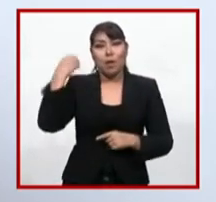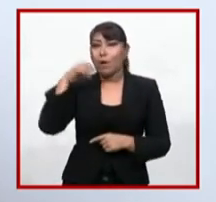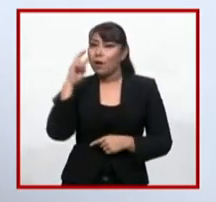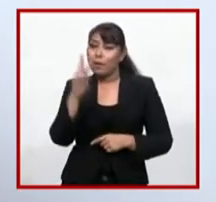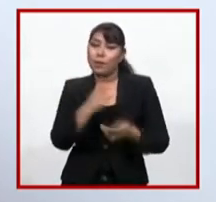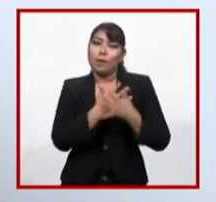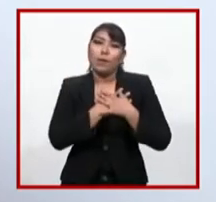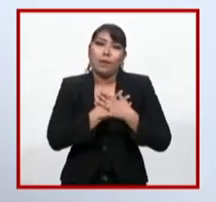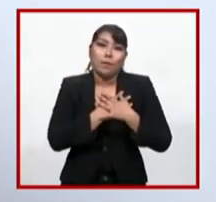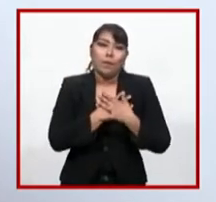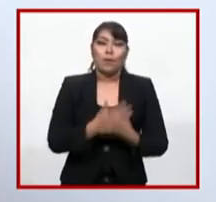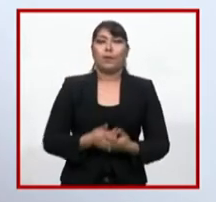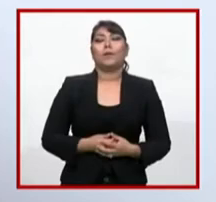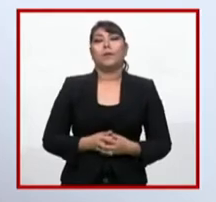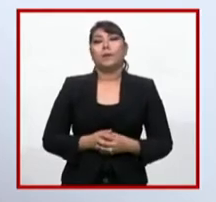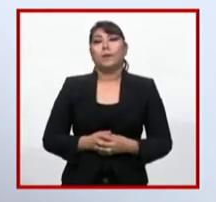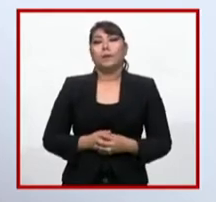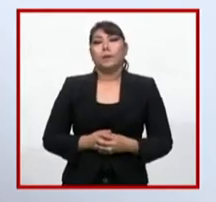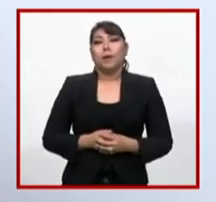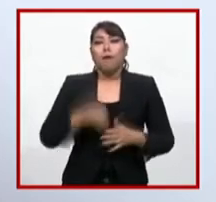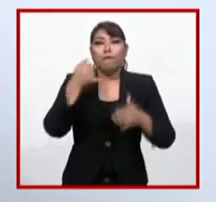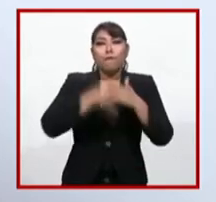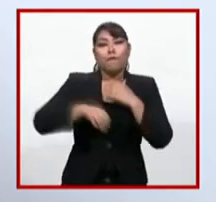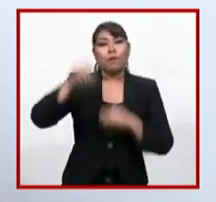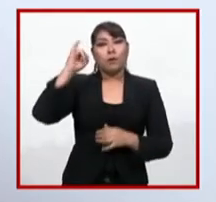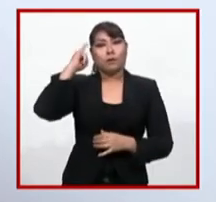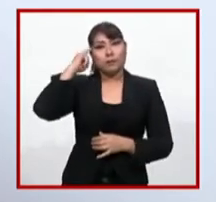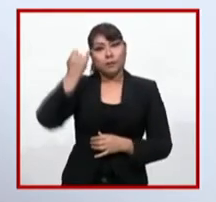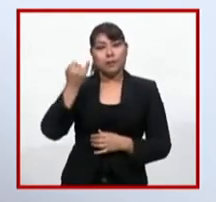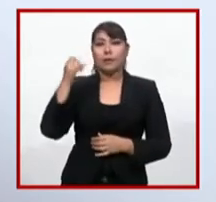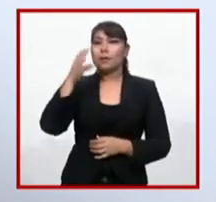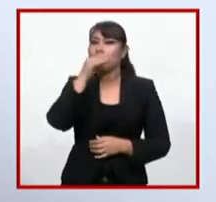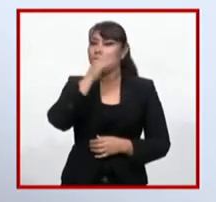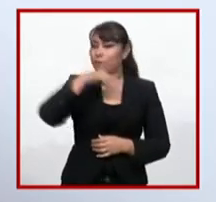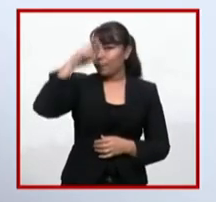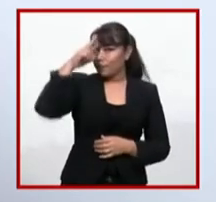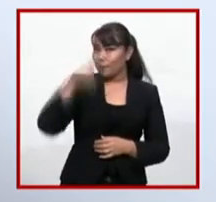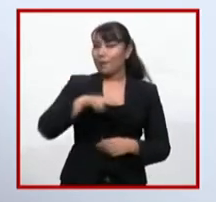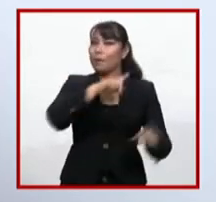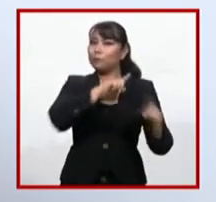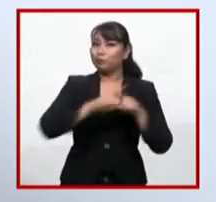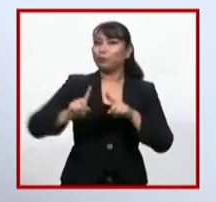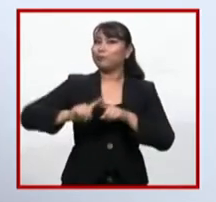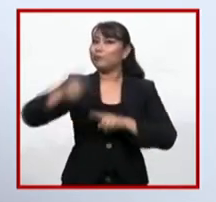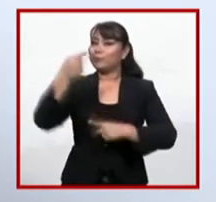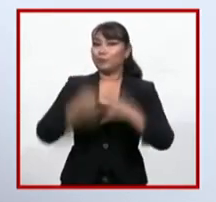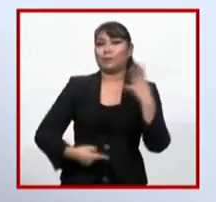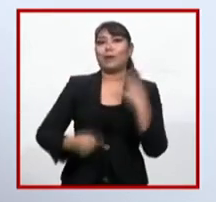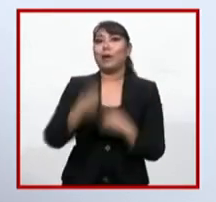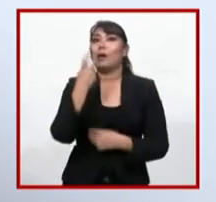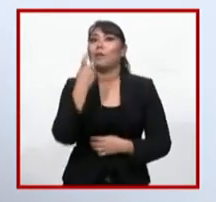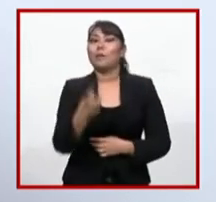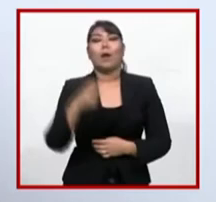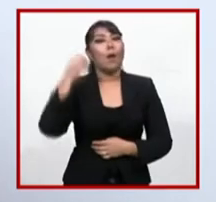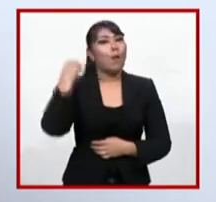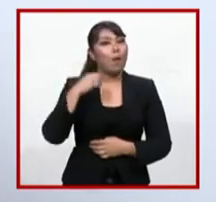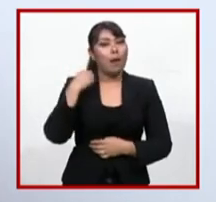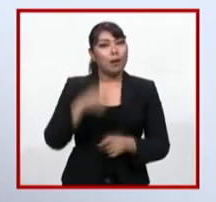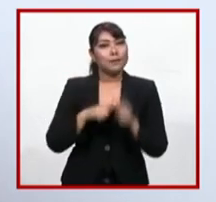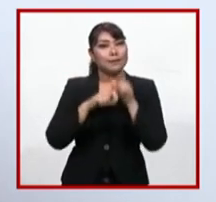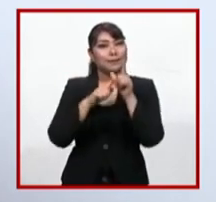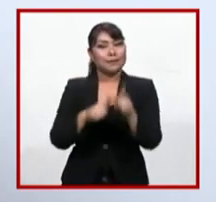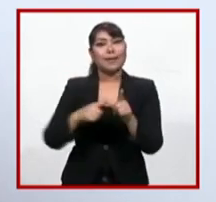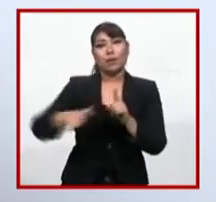Amor, Semillas Talento, Fondo Indígena y Afromexicano. Por eso, nunca más un Oaxaca sin